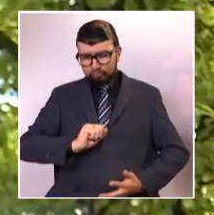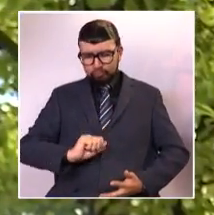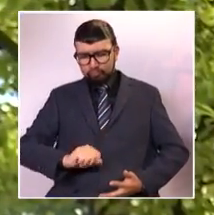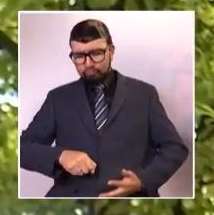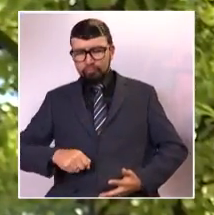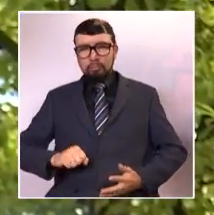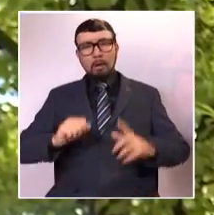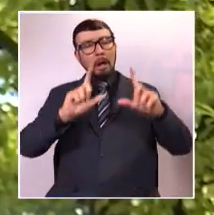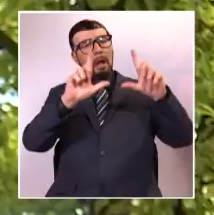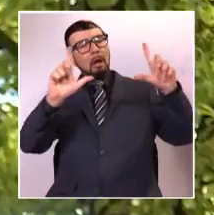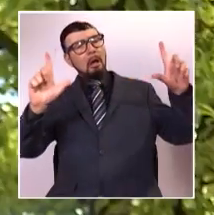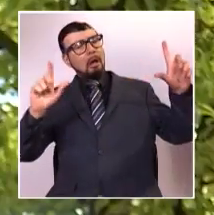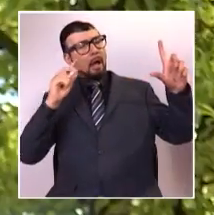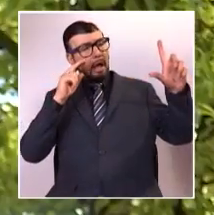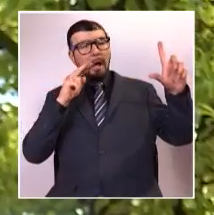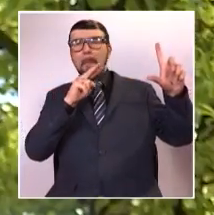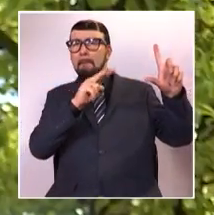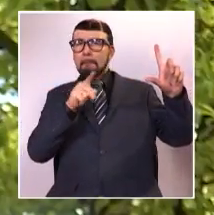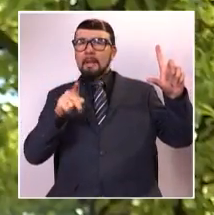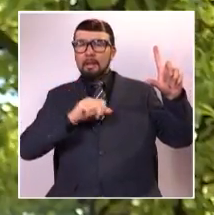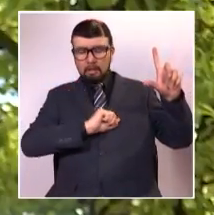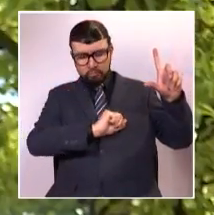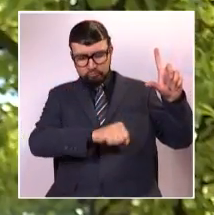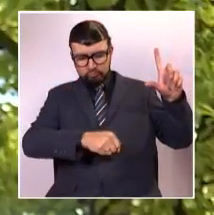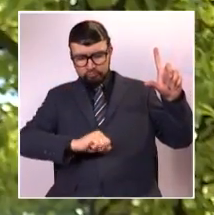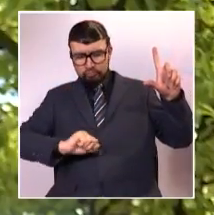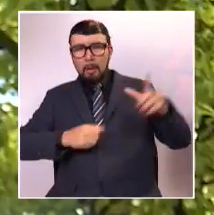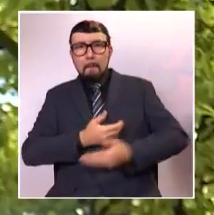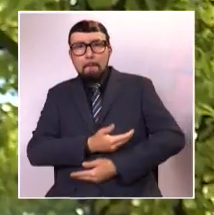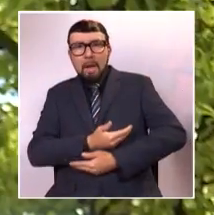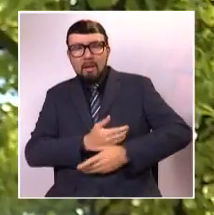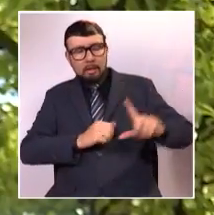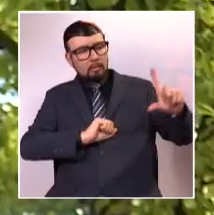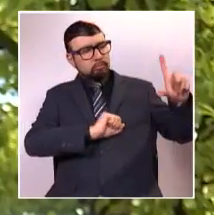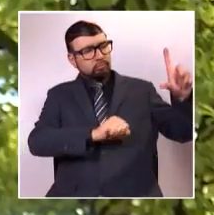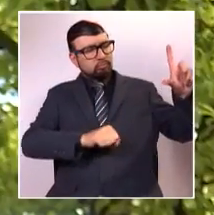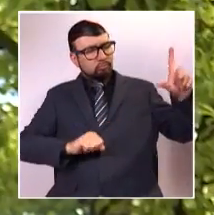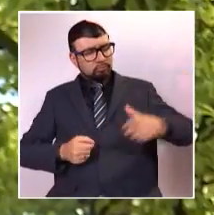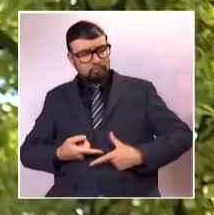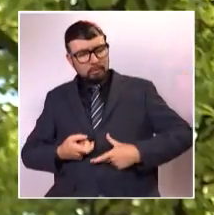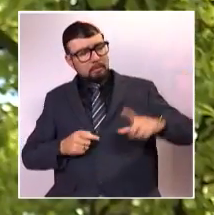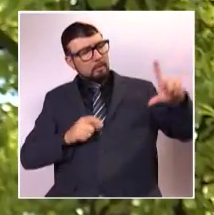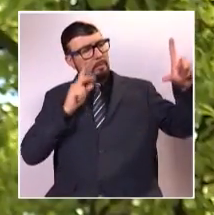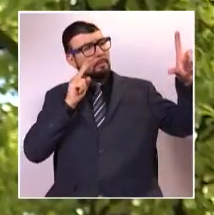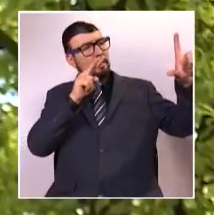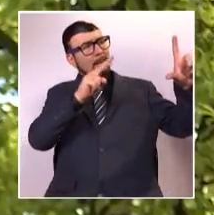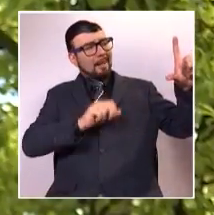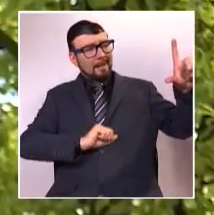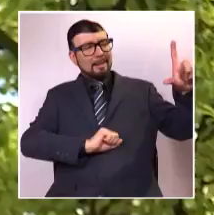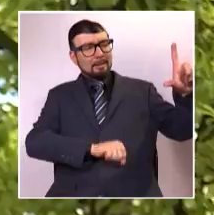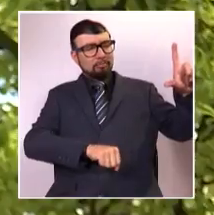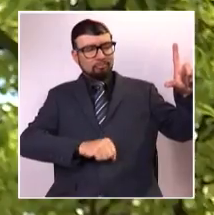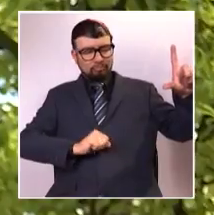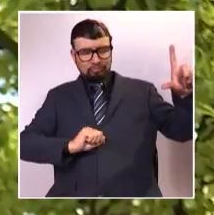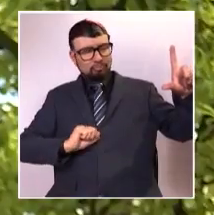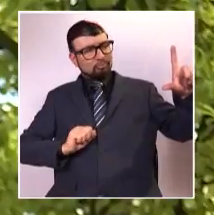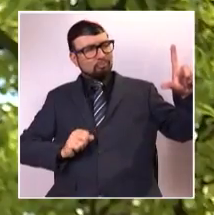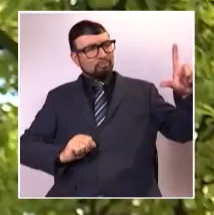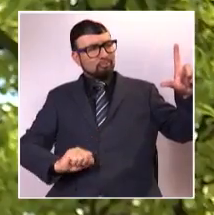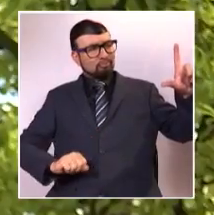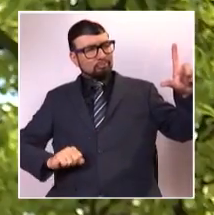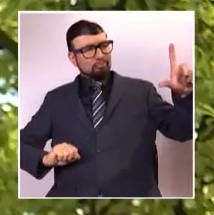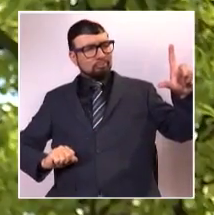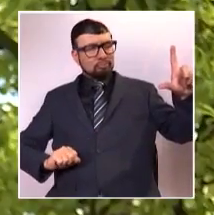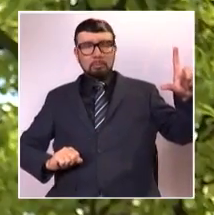anatomía fetal en el bebé. Esto pues nos está hablando también que es un examen inocuo, no tiene ningún efecto